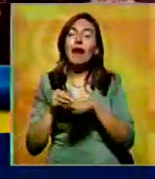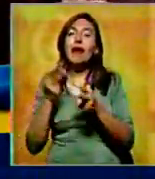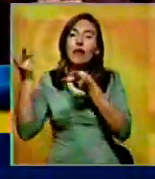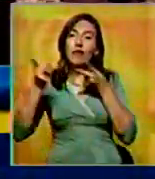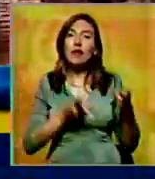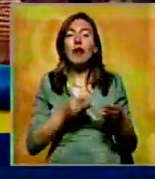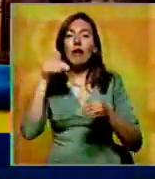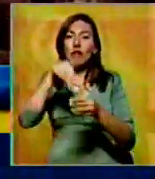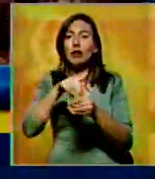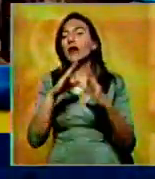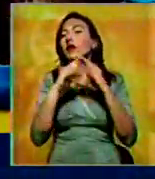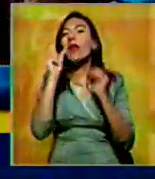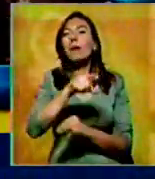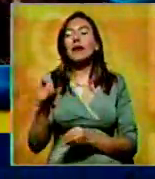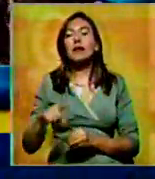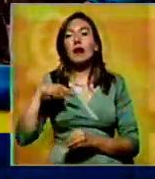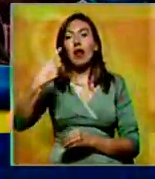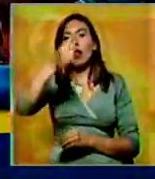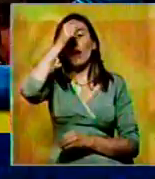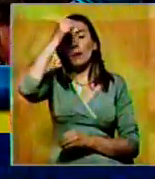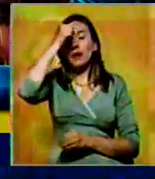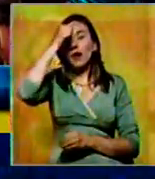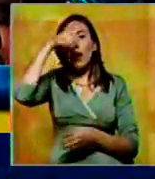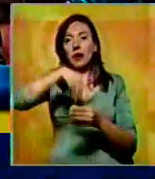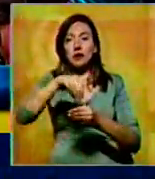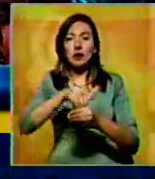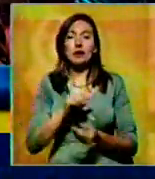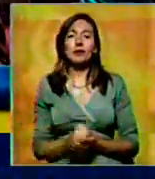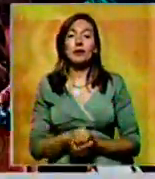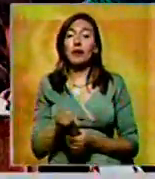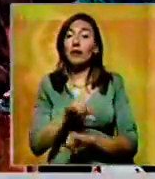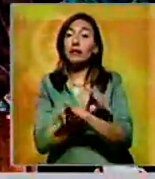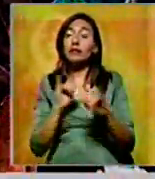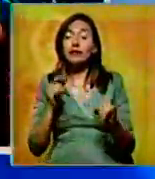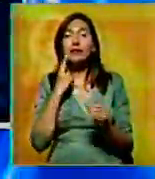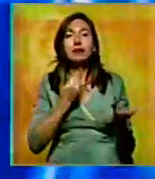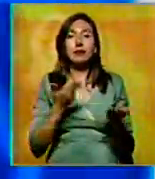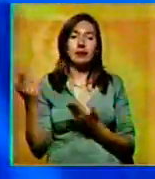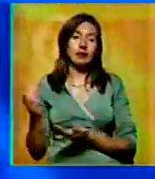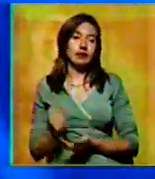los venezolanos en las elecciones de este domingo. Con esta información regresamos al estudio.